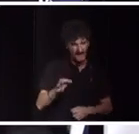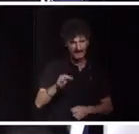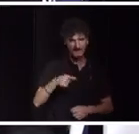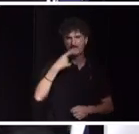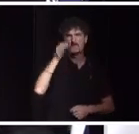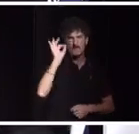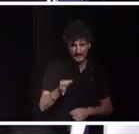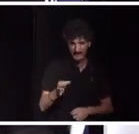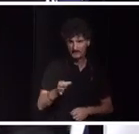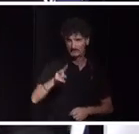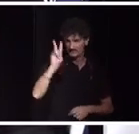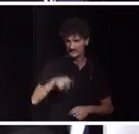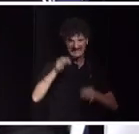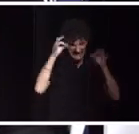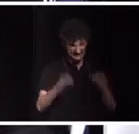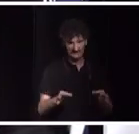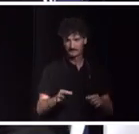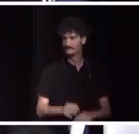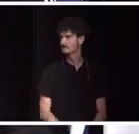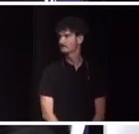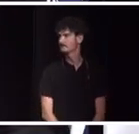así.